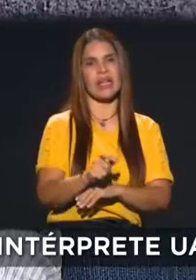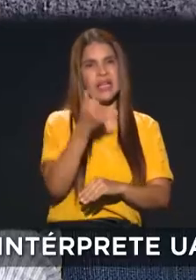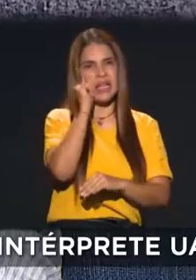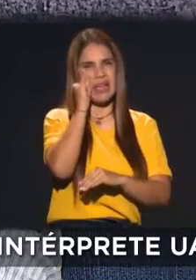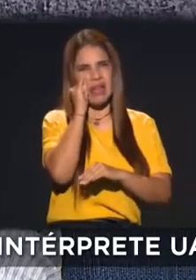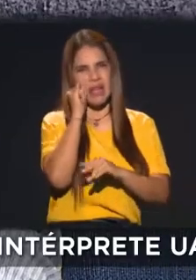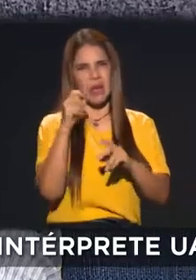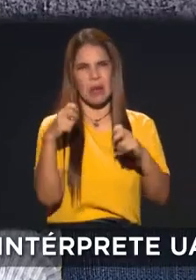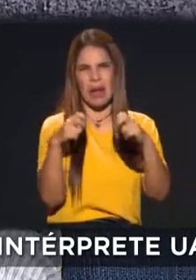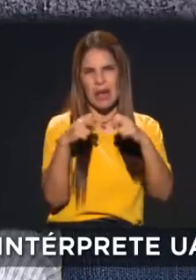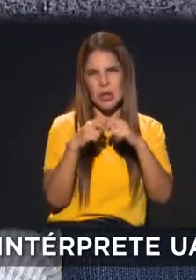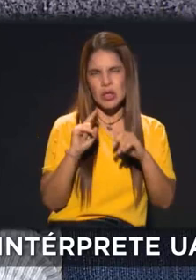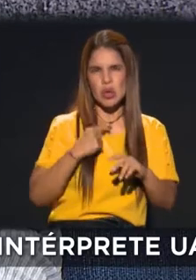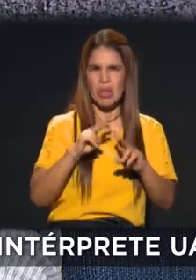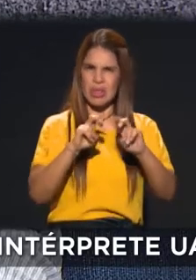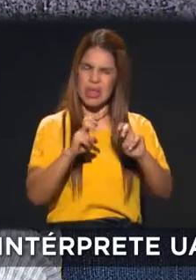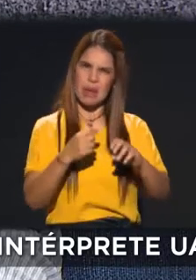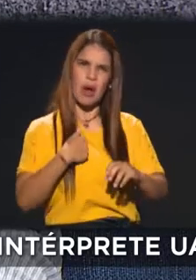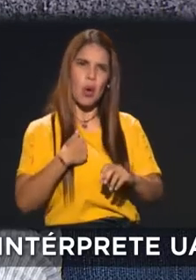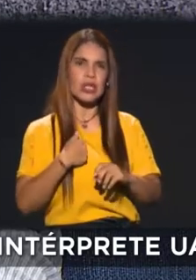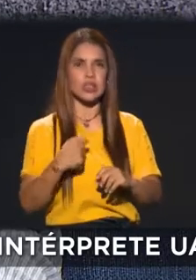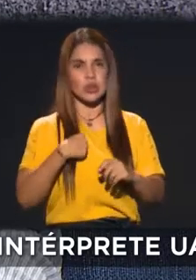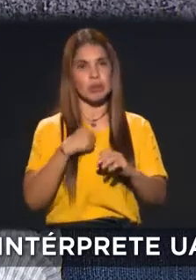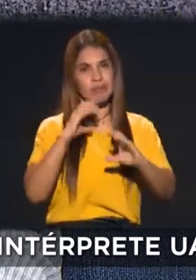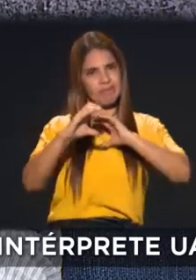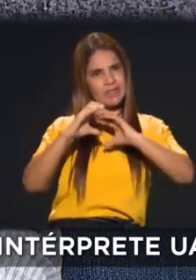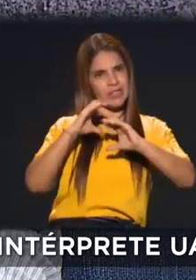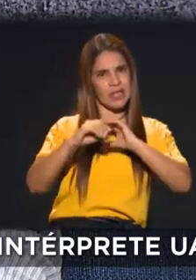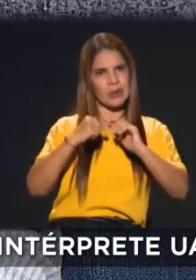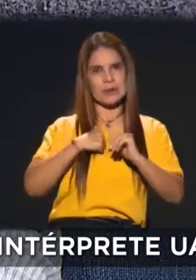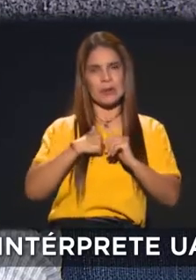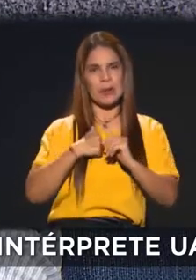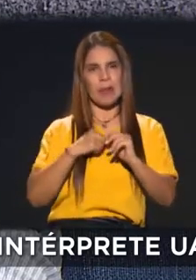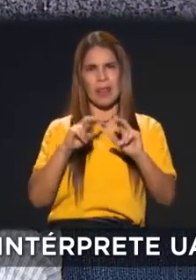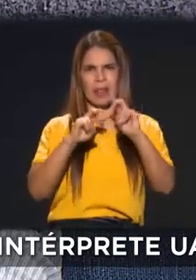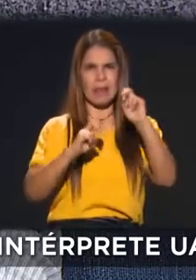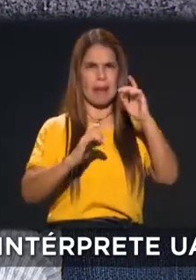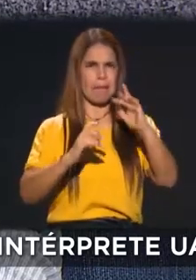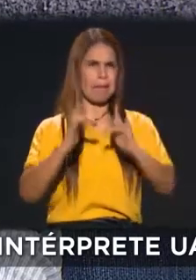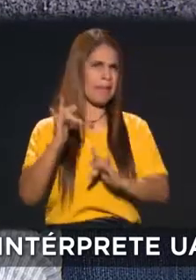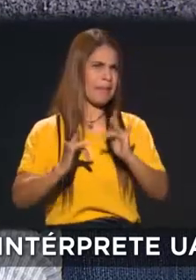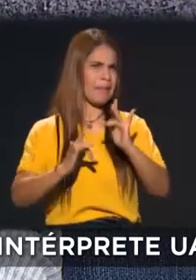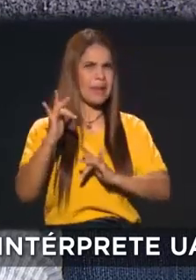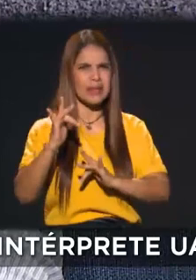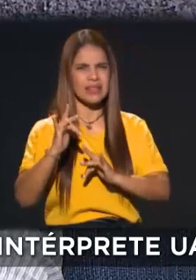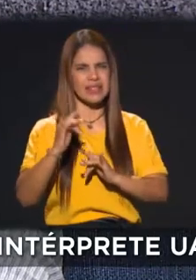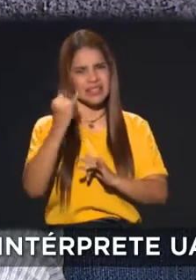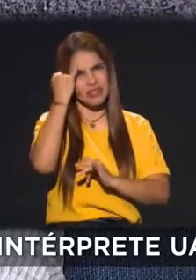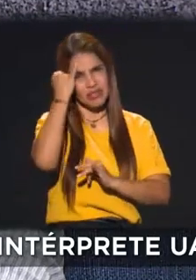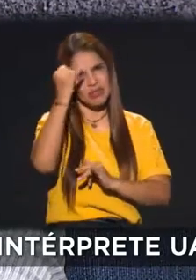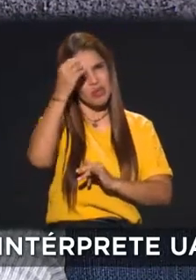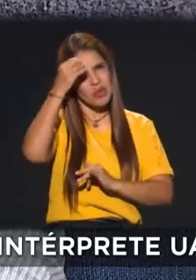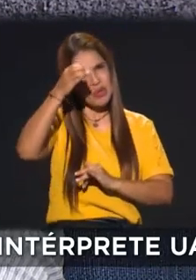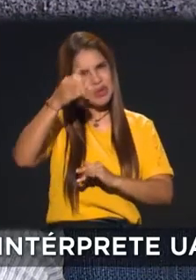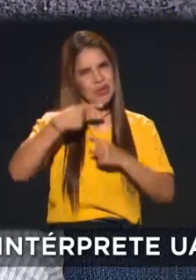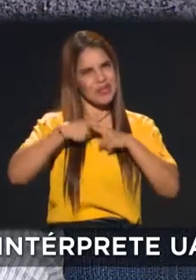ingeniero eléctrico. Usted me pregunta a mí algo de ingeniería eléctrica, me pone un tema de ingeniería eléctrica, profe, y no estamos en el mismo nivel para debatir.